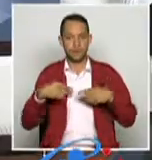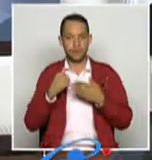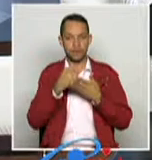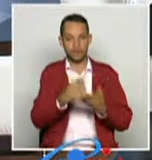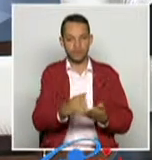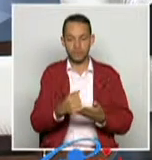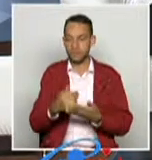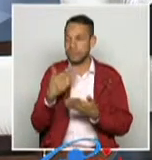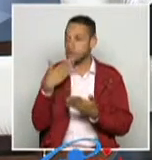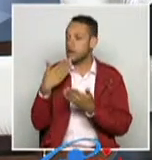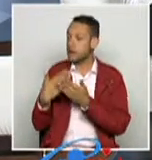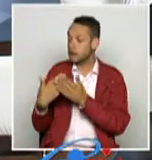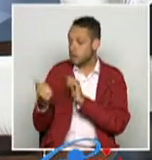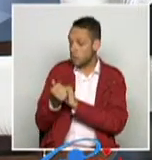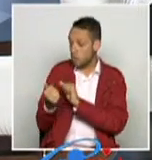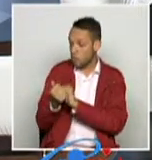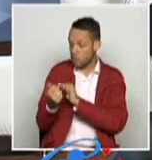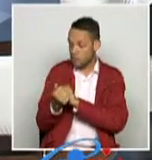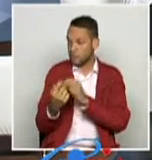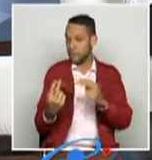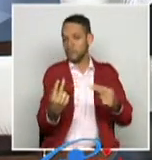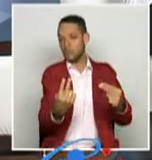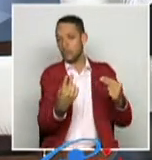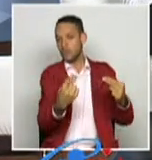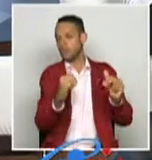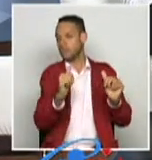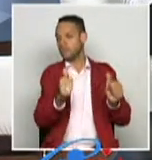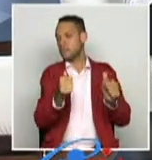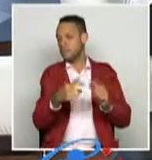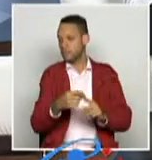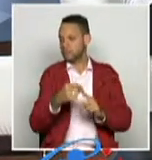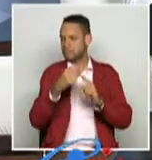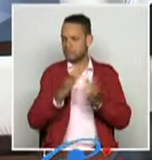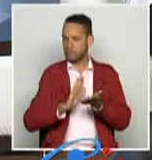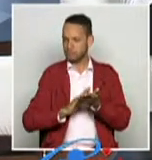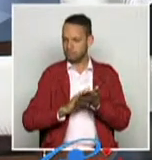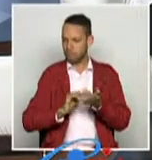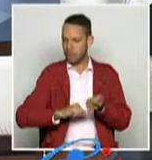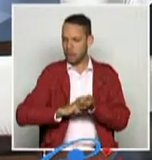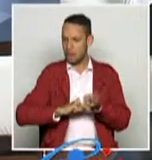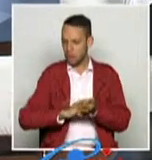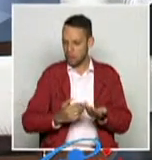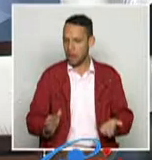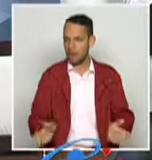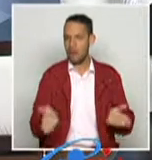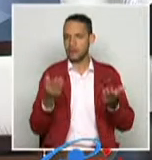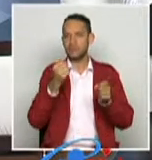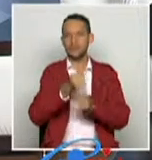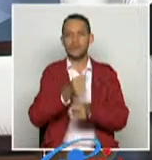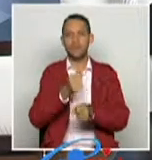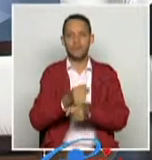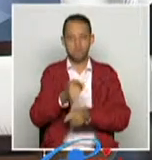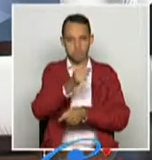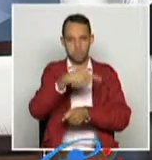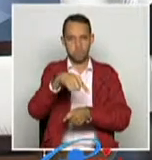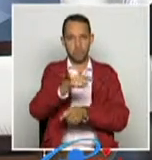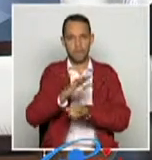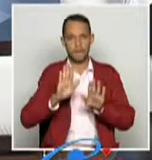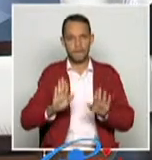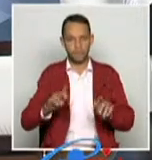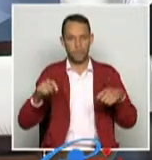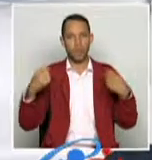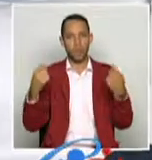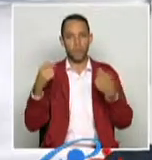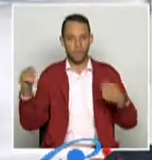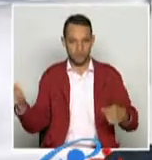Mónica, muchas gracias a usted y a todo ese equipo de la Fundación Pequeño Corazón por esta gran labor preventiva que están haciendo en los niños. Vamos a